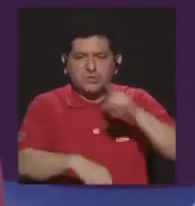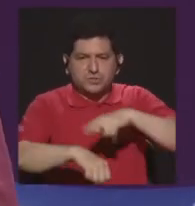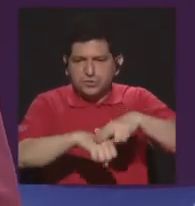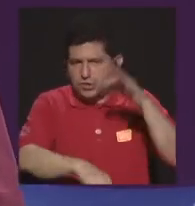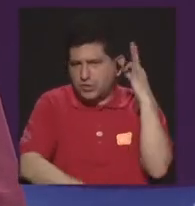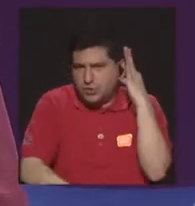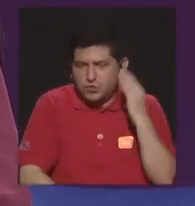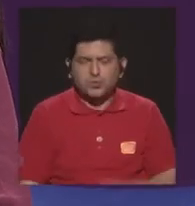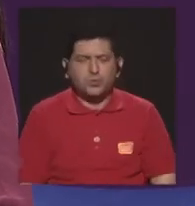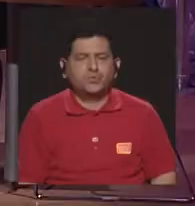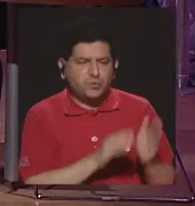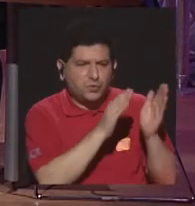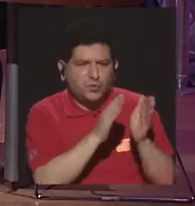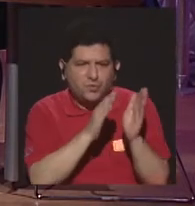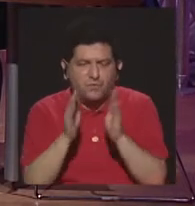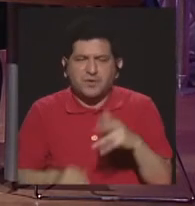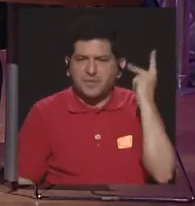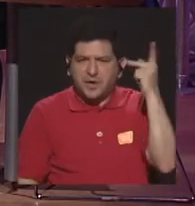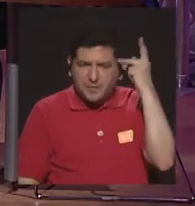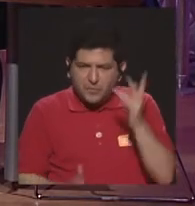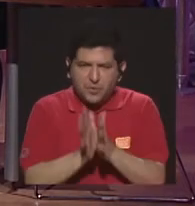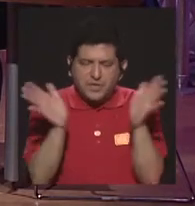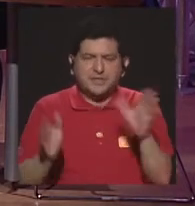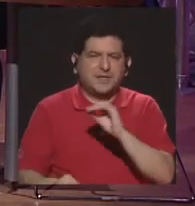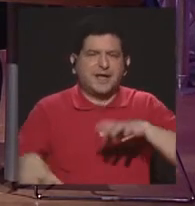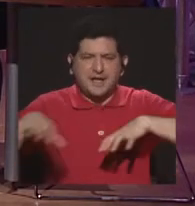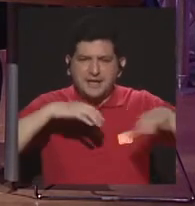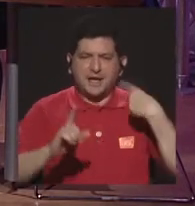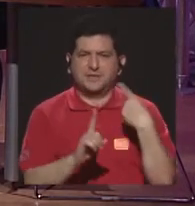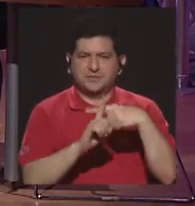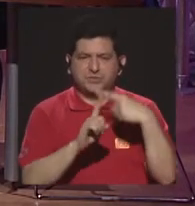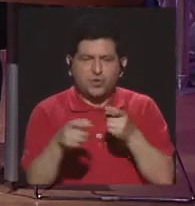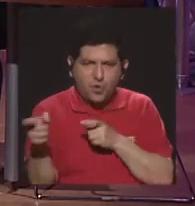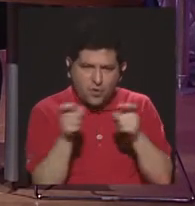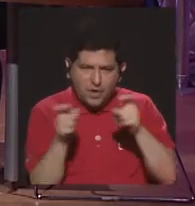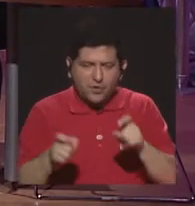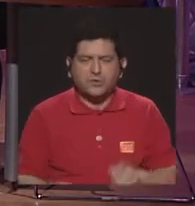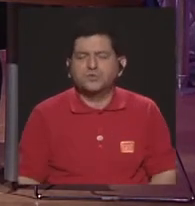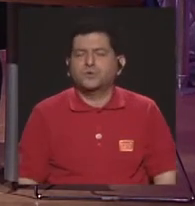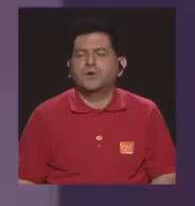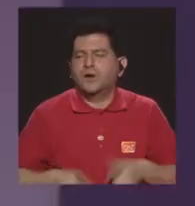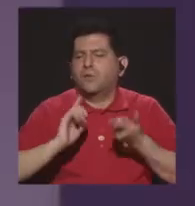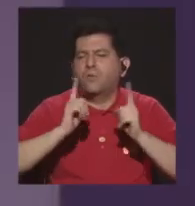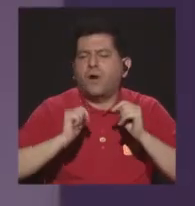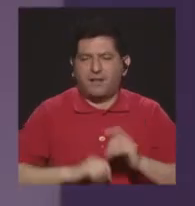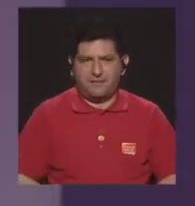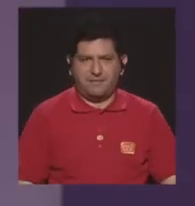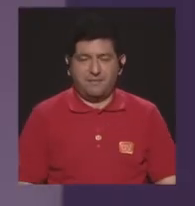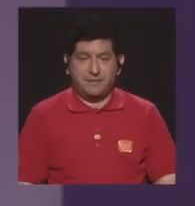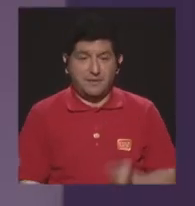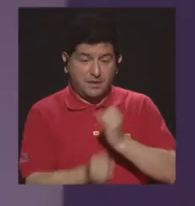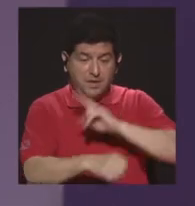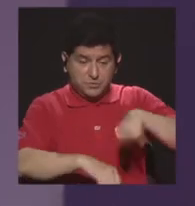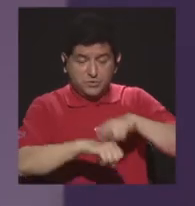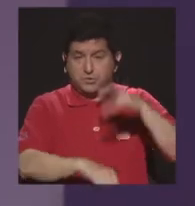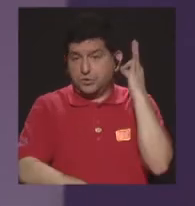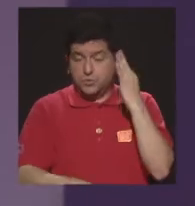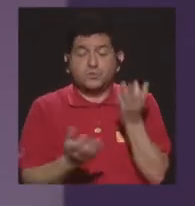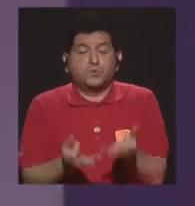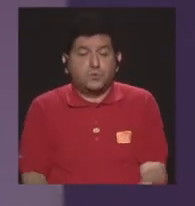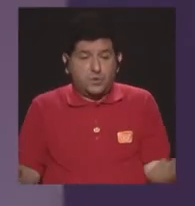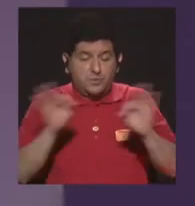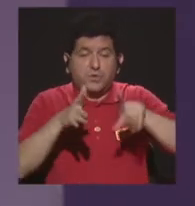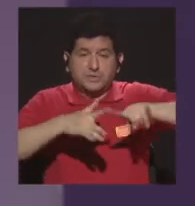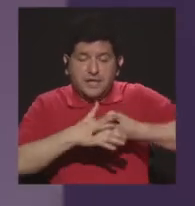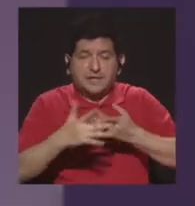formación de política pública y acciones afirmativas que regulen los medios de comunicación? Bueno, para el INAMU es muy importante comenzar